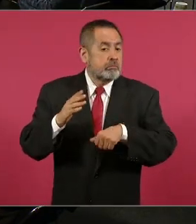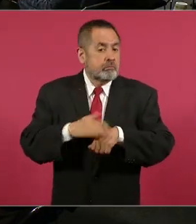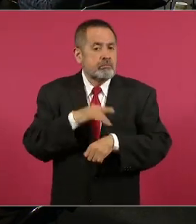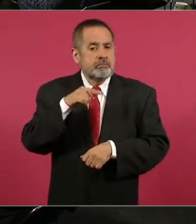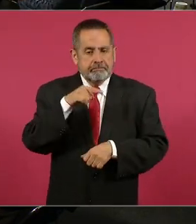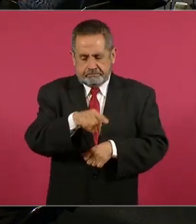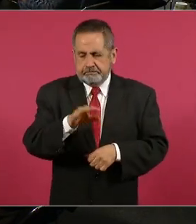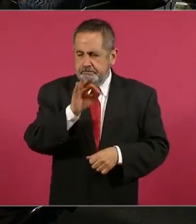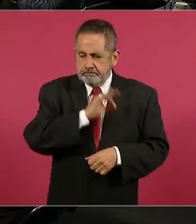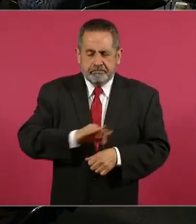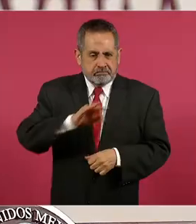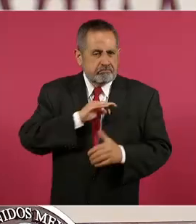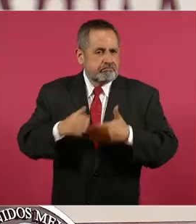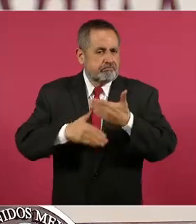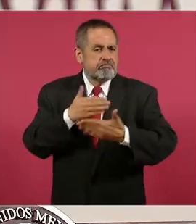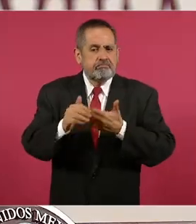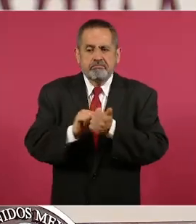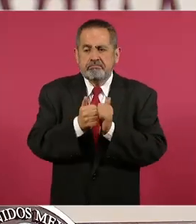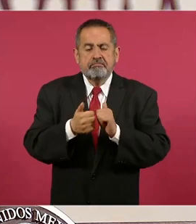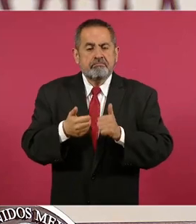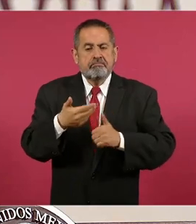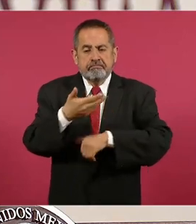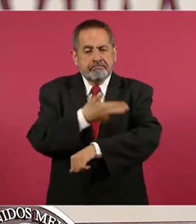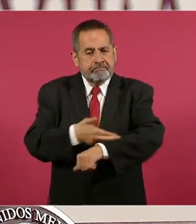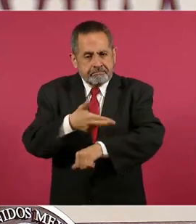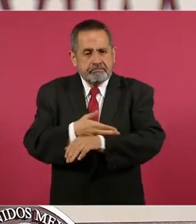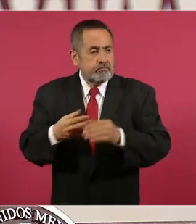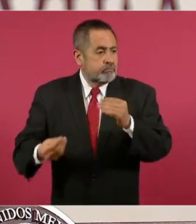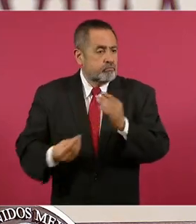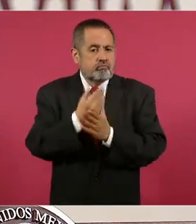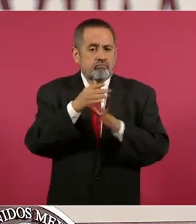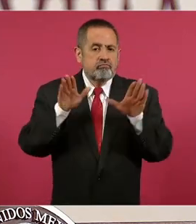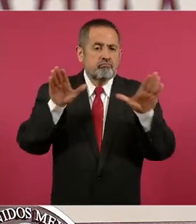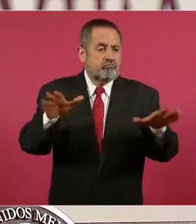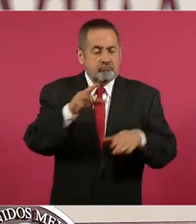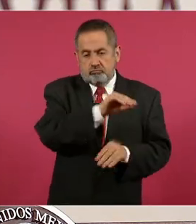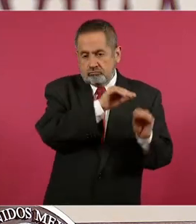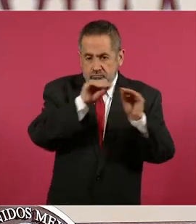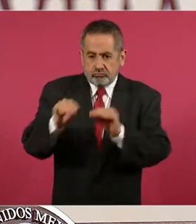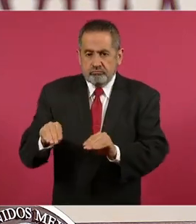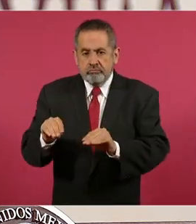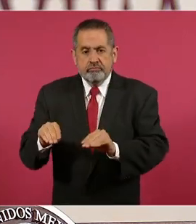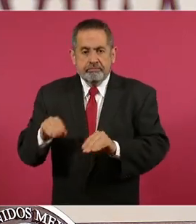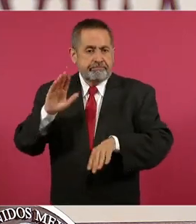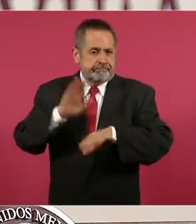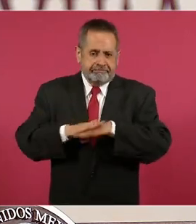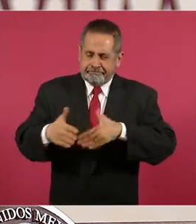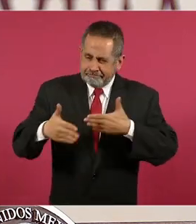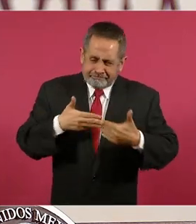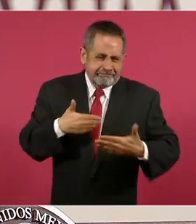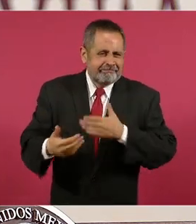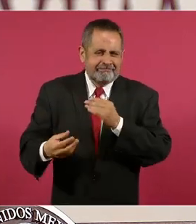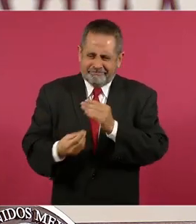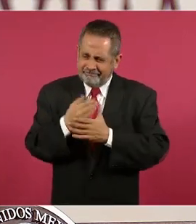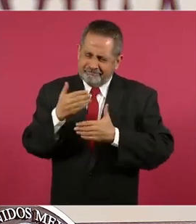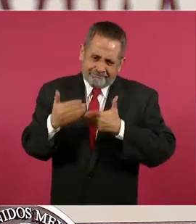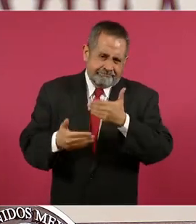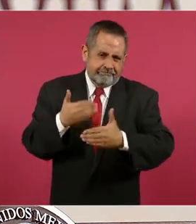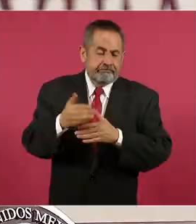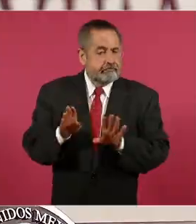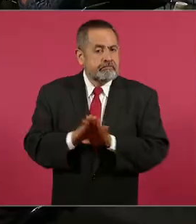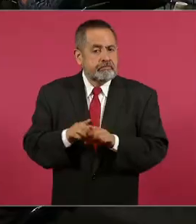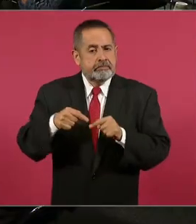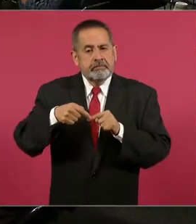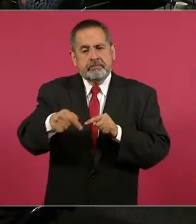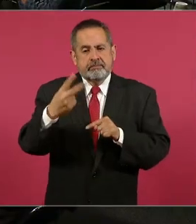esta capacidad de contar con aviones pues los más modernos, sí, dentro